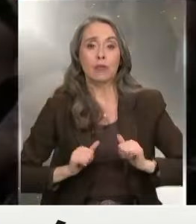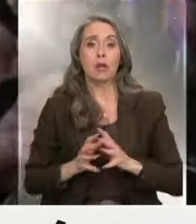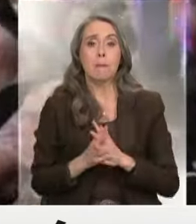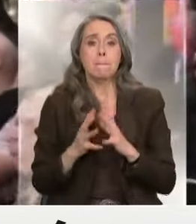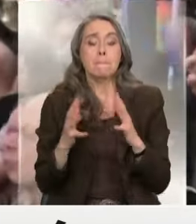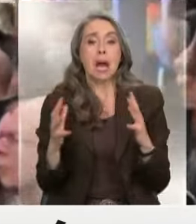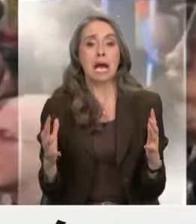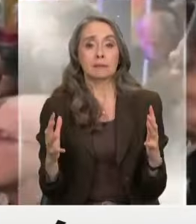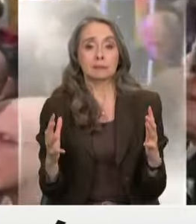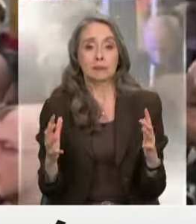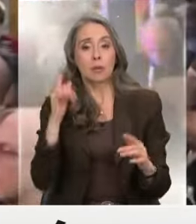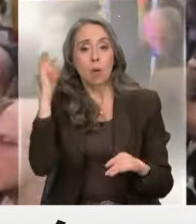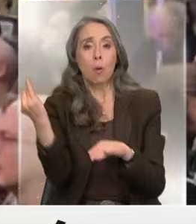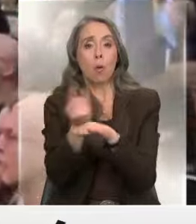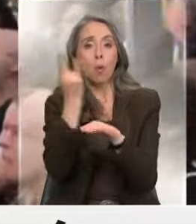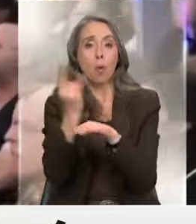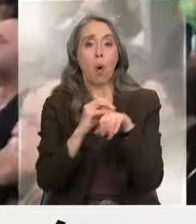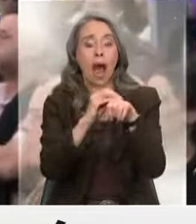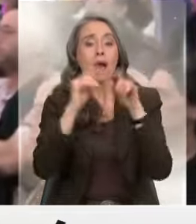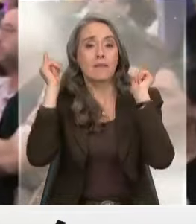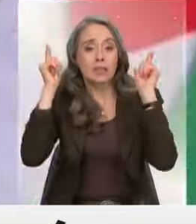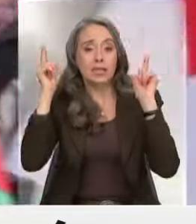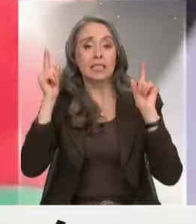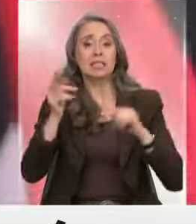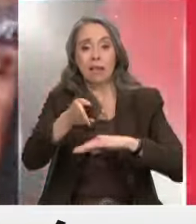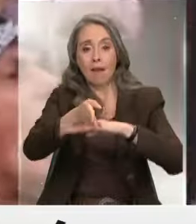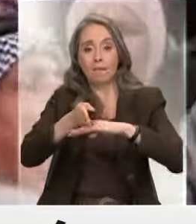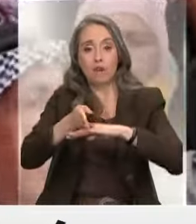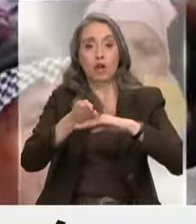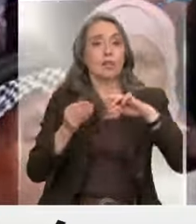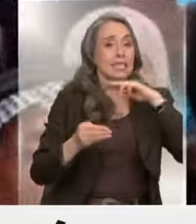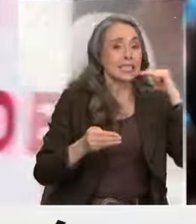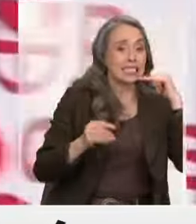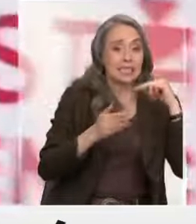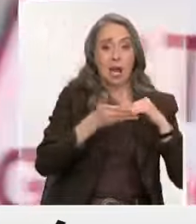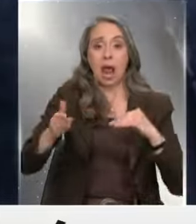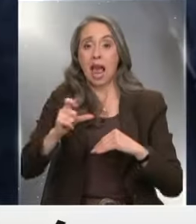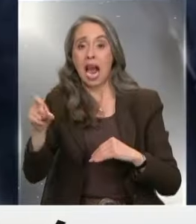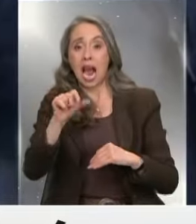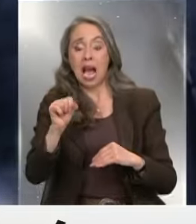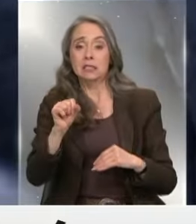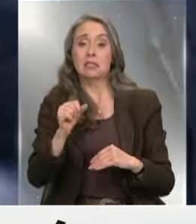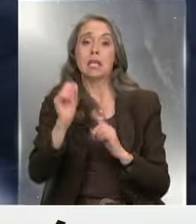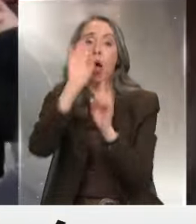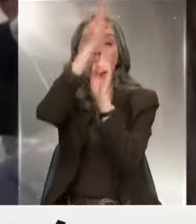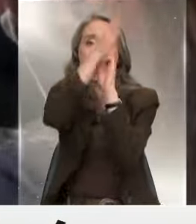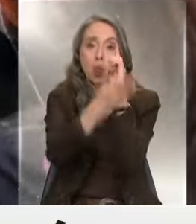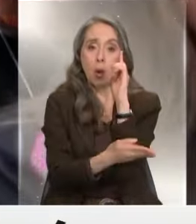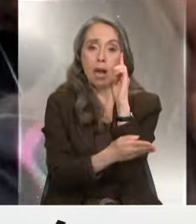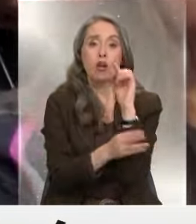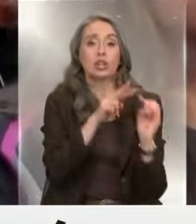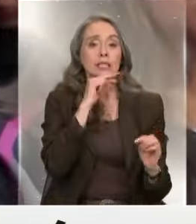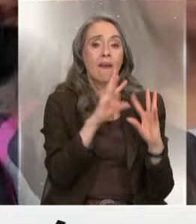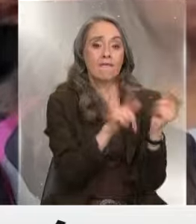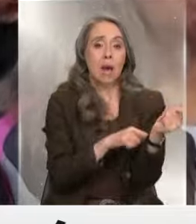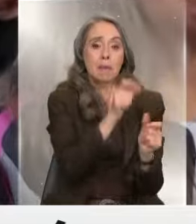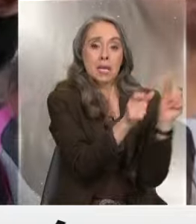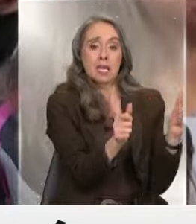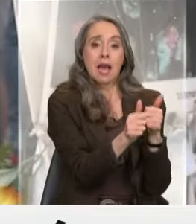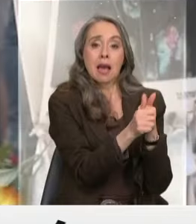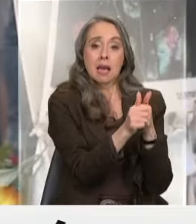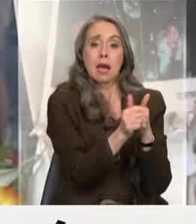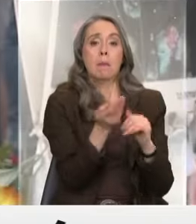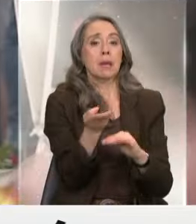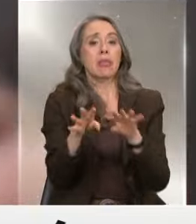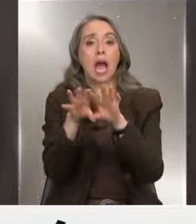aumentó. Por eso, para ambos lados de la frontera, fue un lunes de duelo. En Israel, familiares y cercanos exigieron un